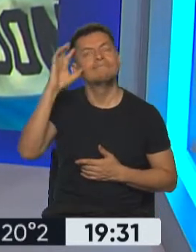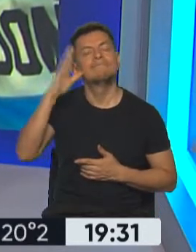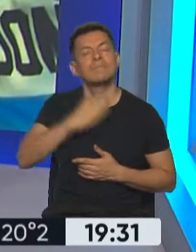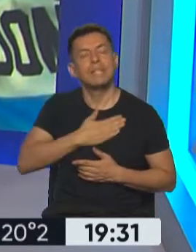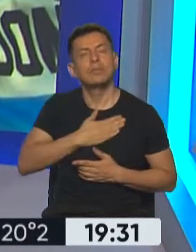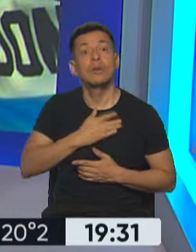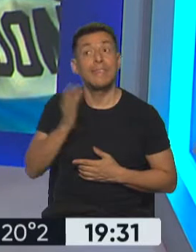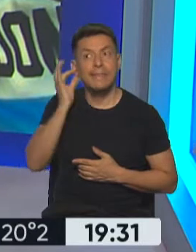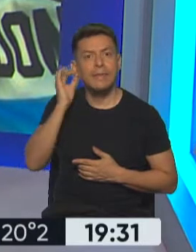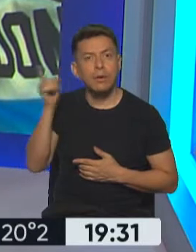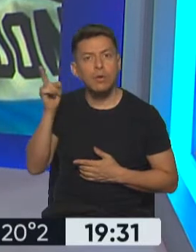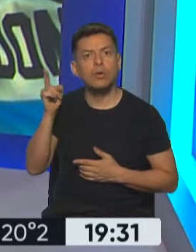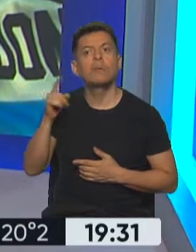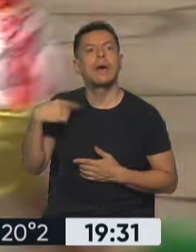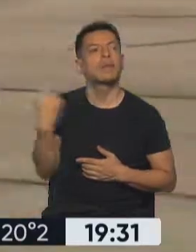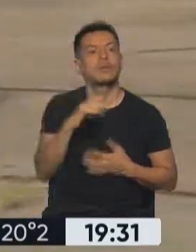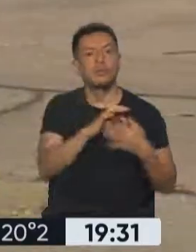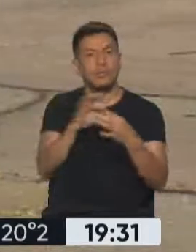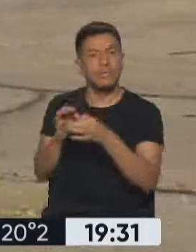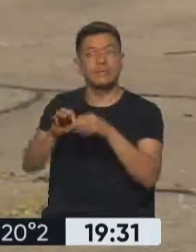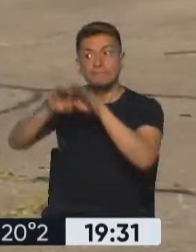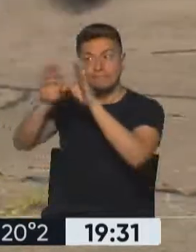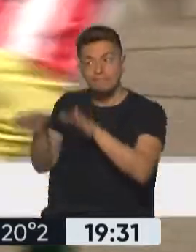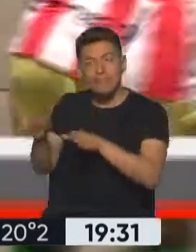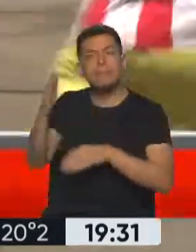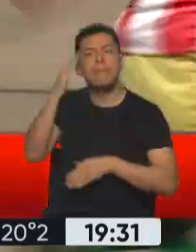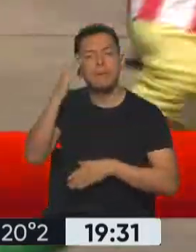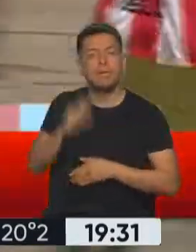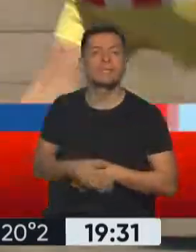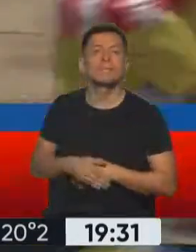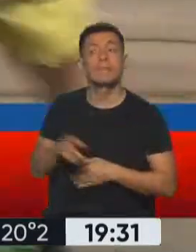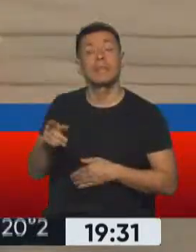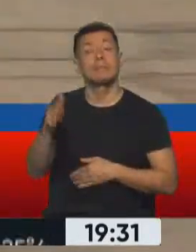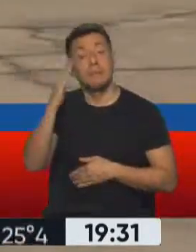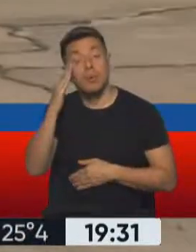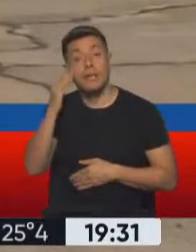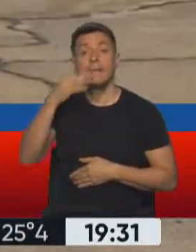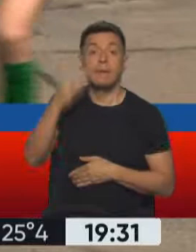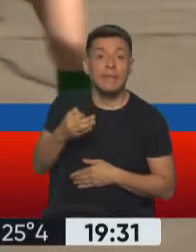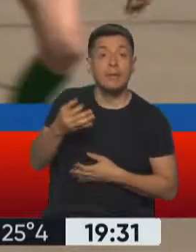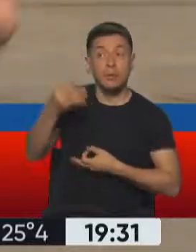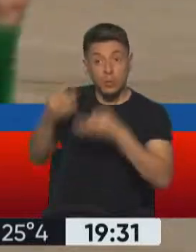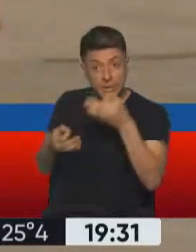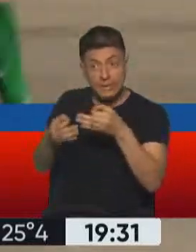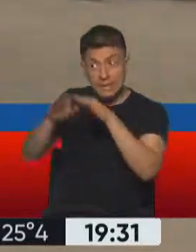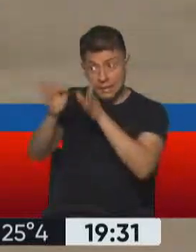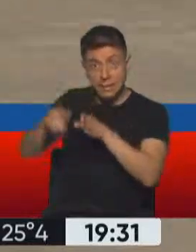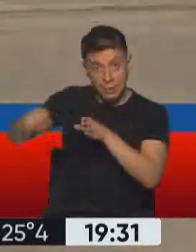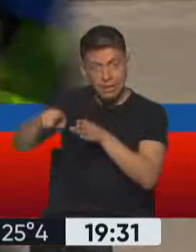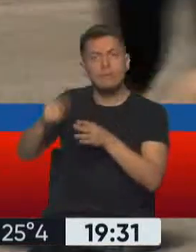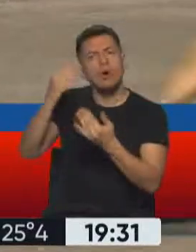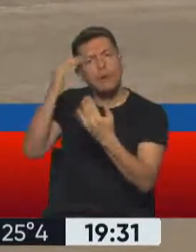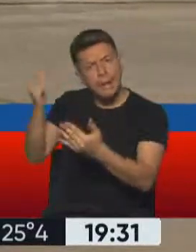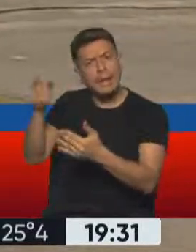en el espacio de la memoria. El espacio Memoria, Verdad y Justicia fue escenario de un gran homenaje a Diego